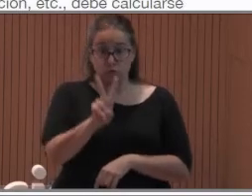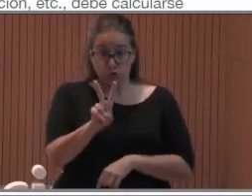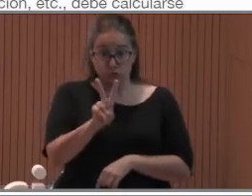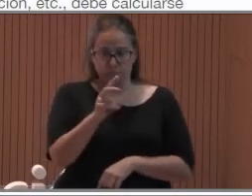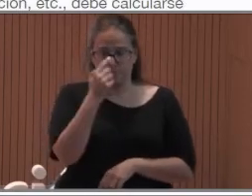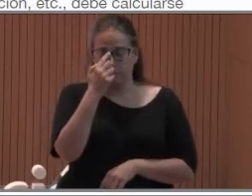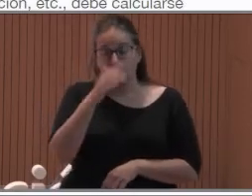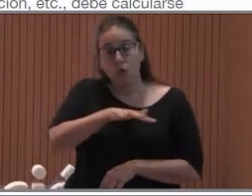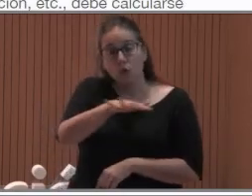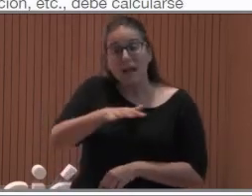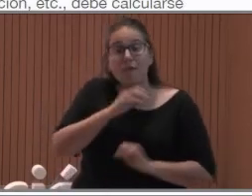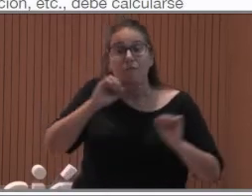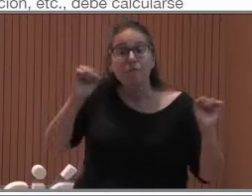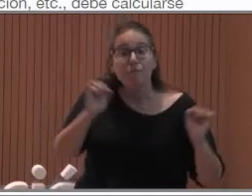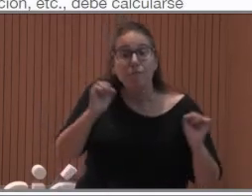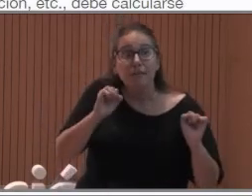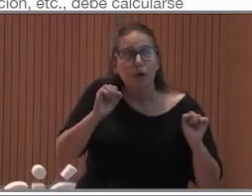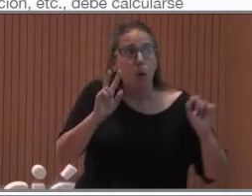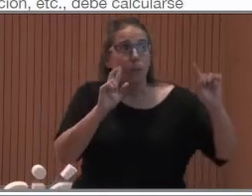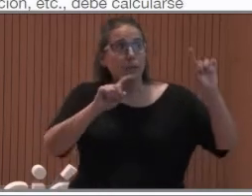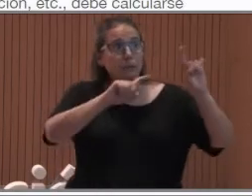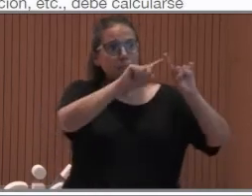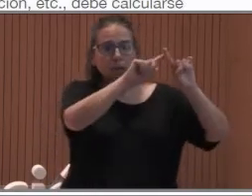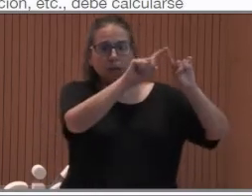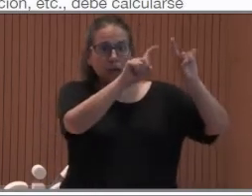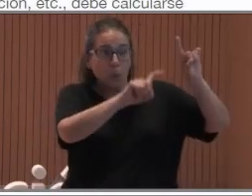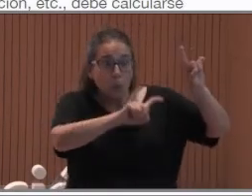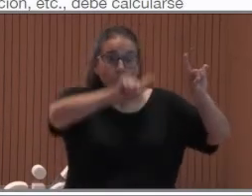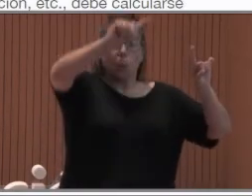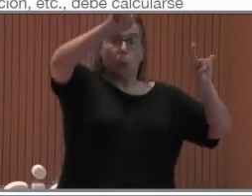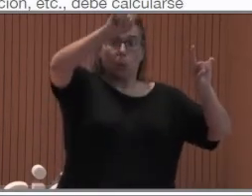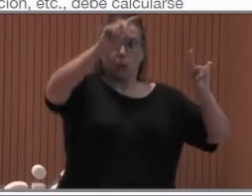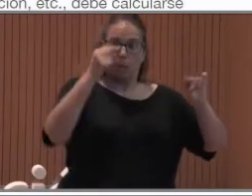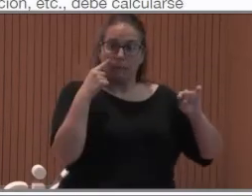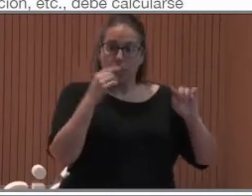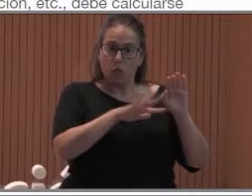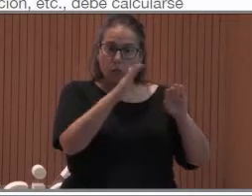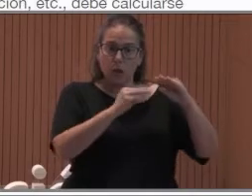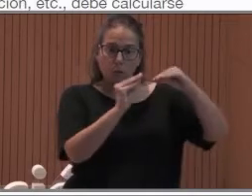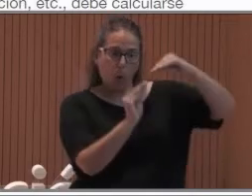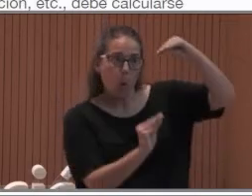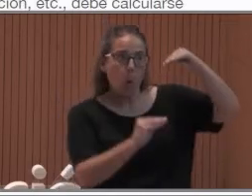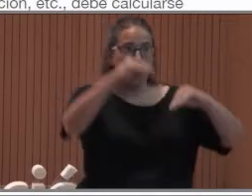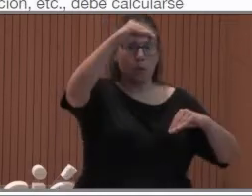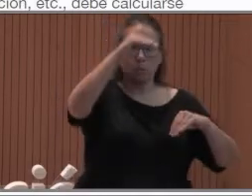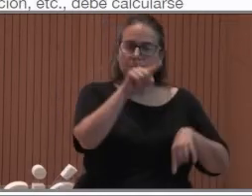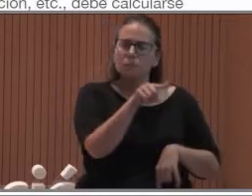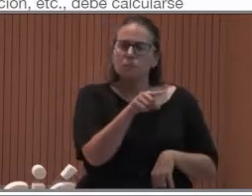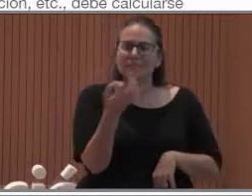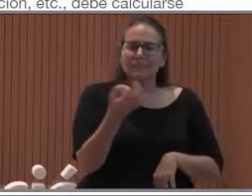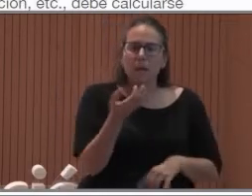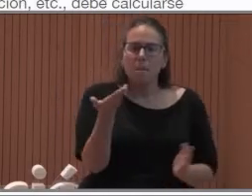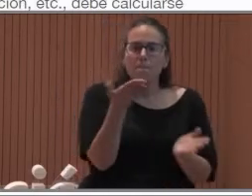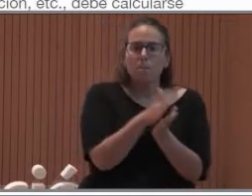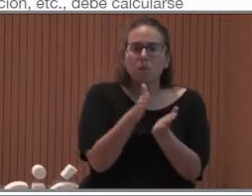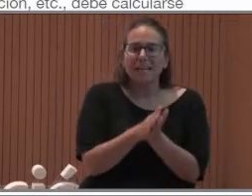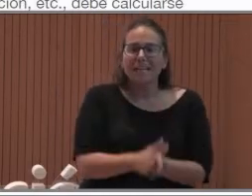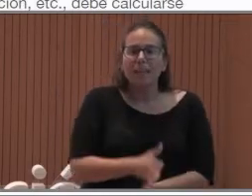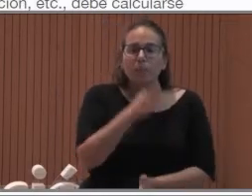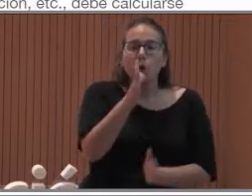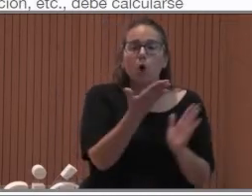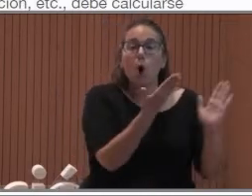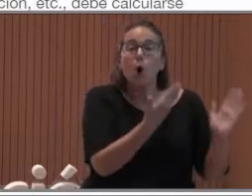frío hay un punto en que la pendiente de la curva sube más, se lanza, hay un punto de inflexión. Eso es lo que se llama mortalidad por ola de